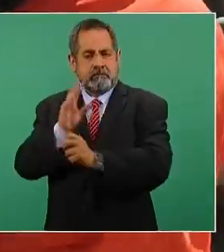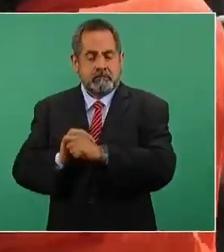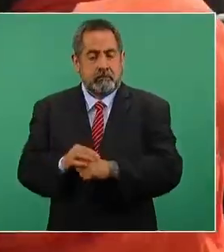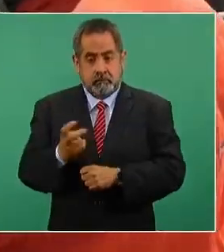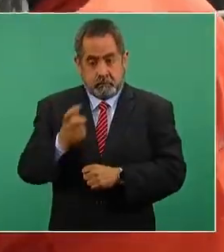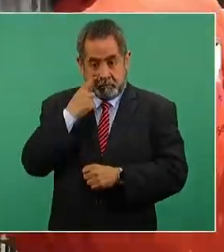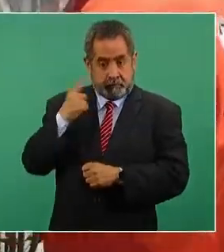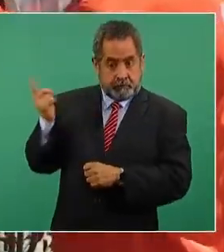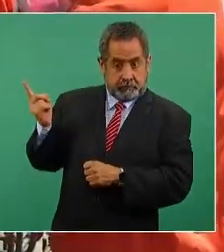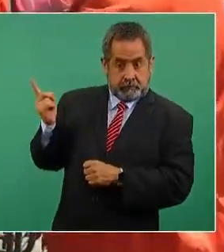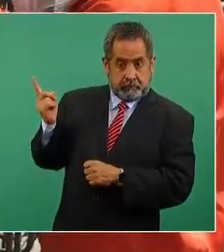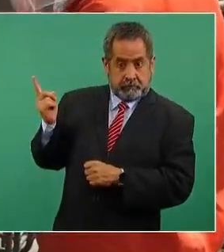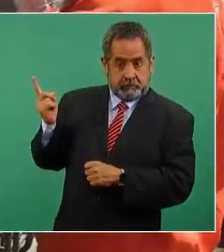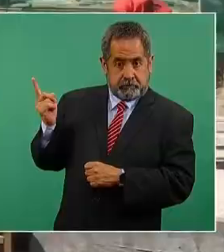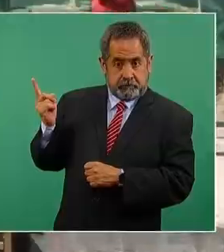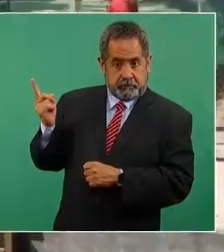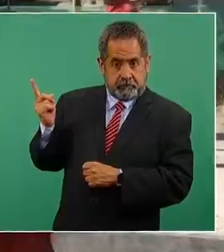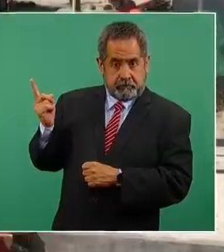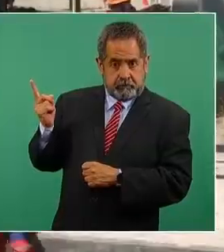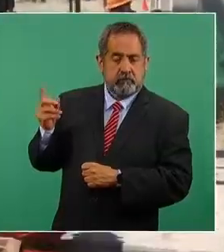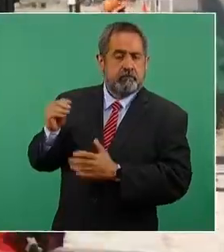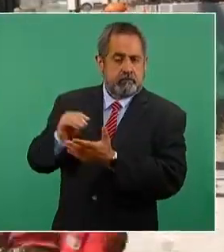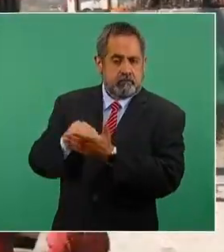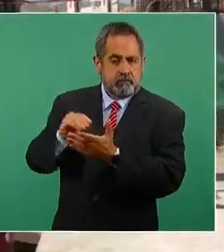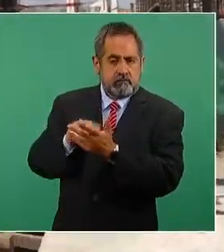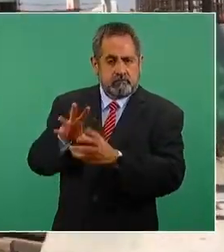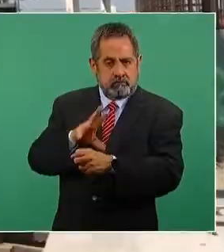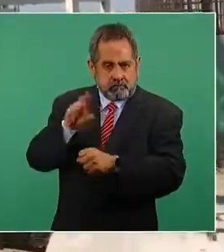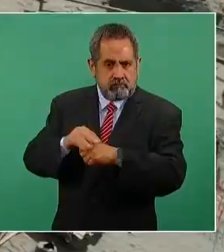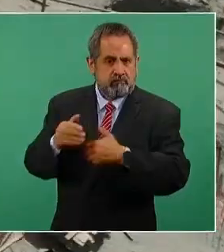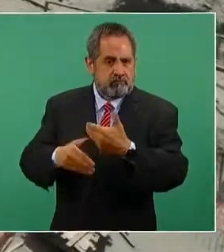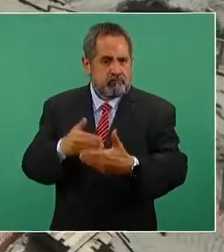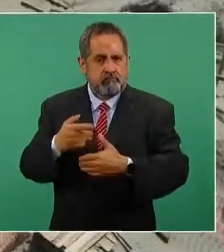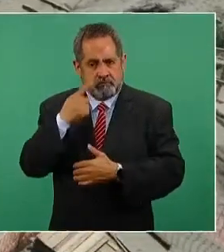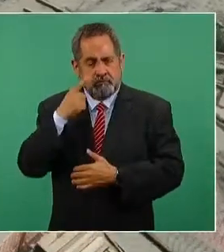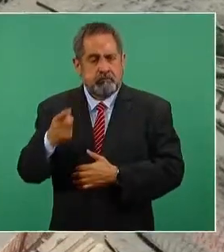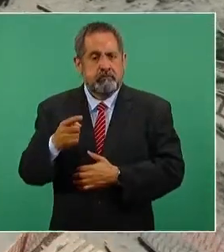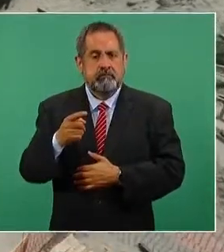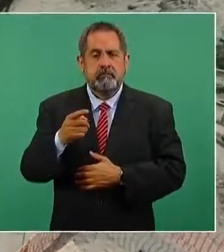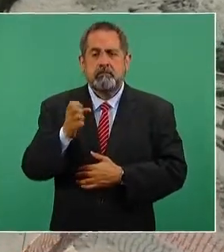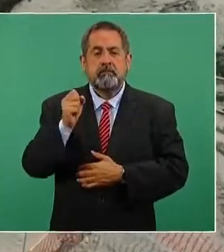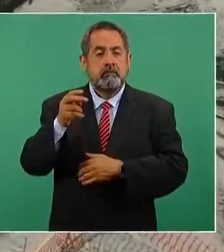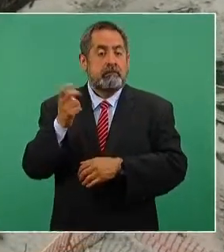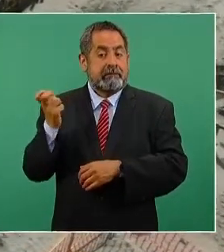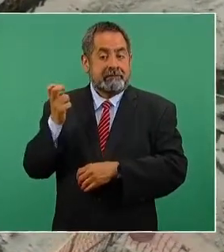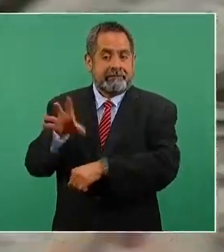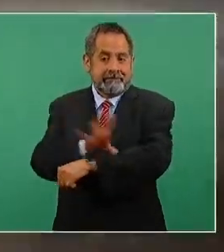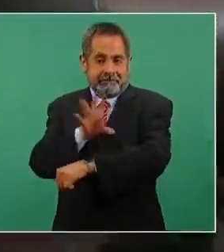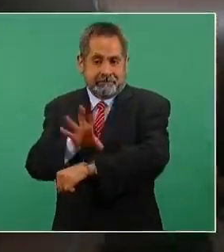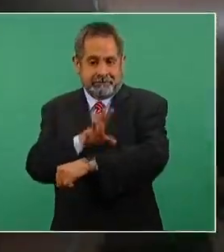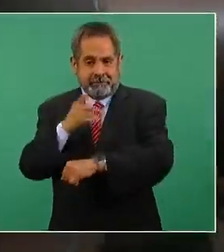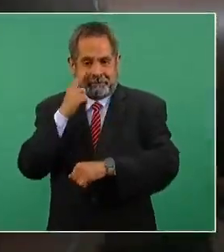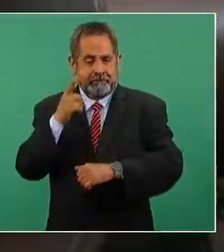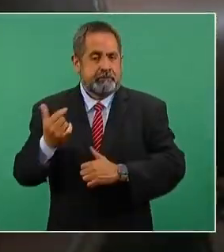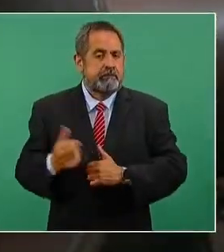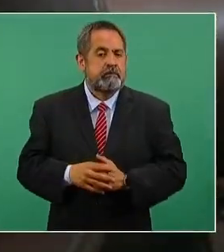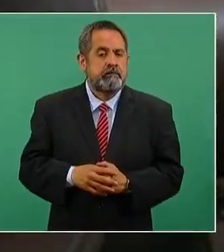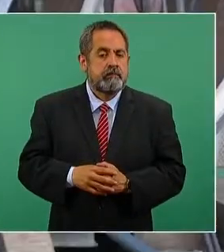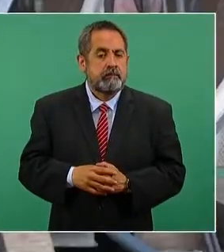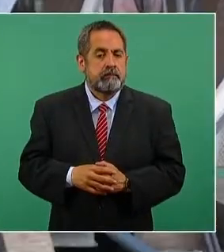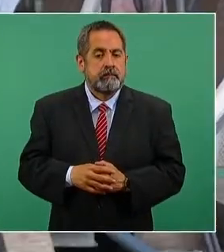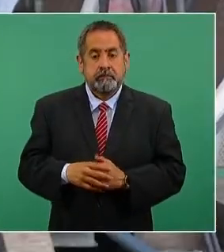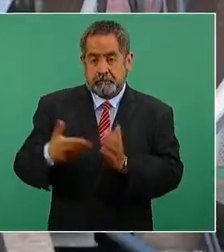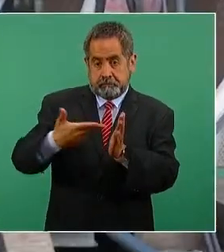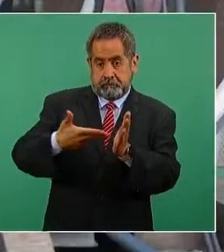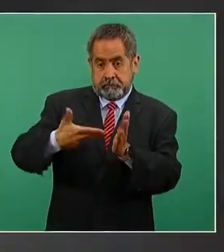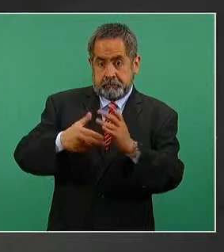cimentación superficial de sus racks de tuberías principales y de integración, tanques y subestaciones eléctricas y torres de enfriamiento. En los talleres en Corea